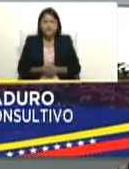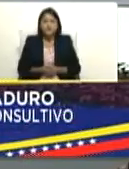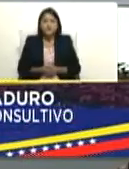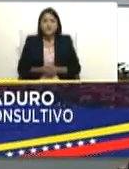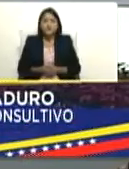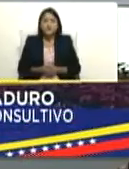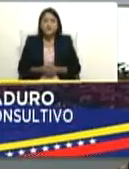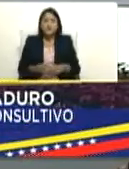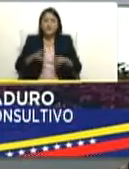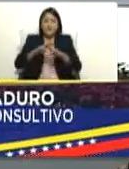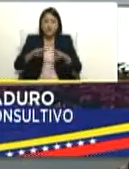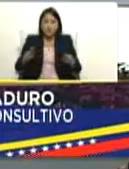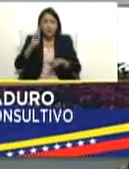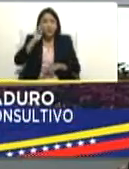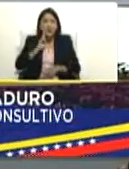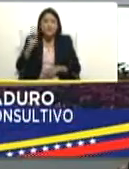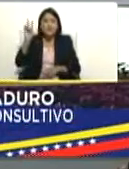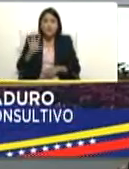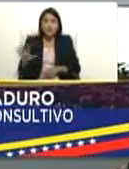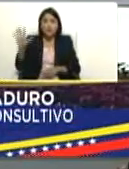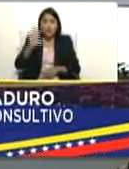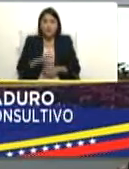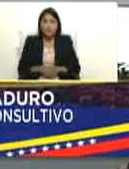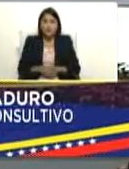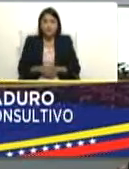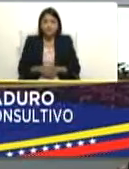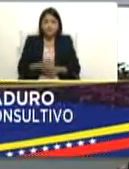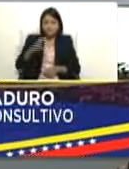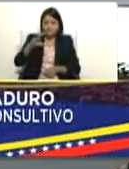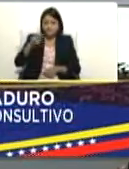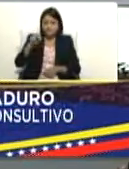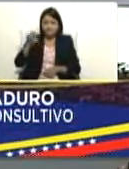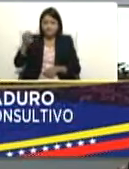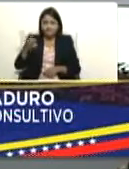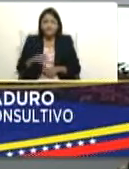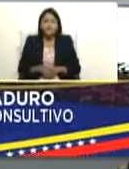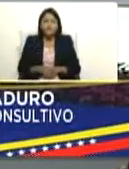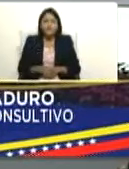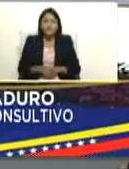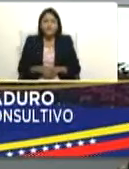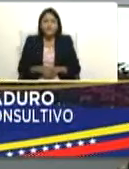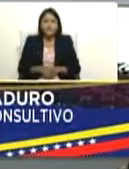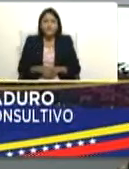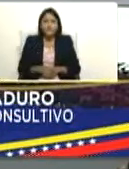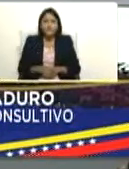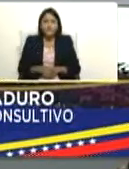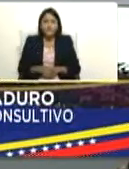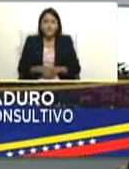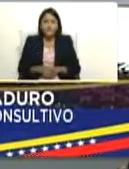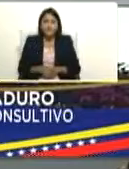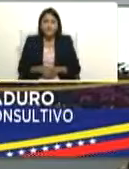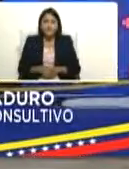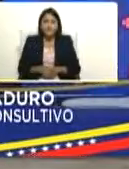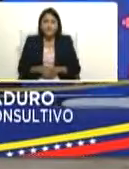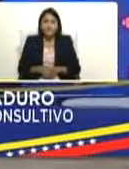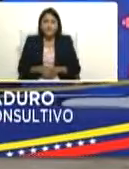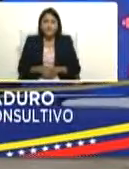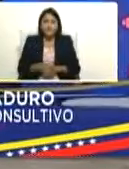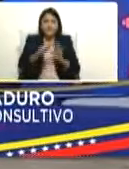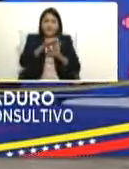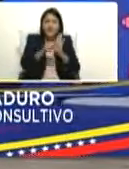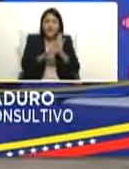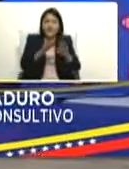República Bolivariana de Venezuela, Poder Electoral, Consejo Nacional Electoral, acta